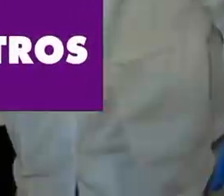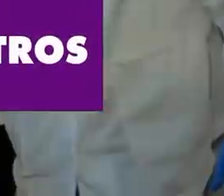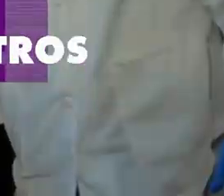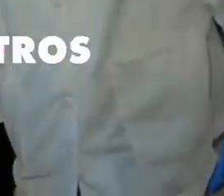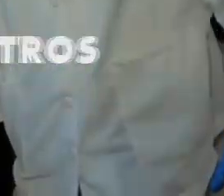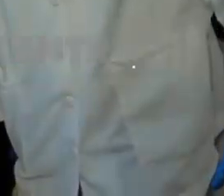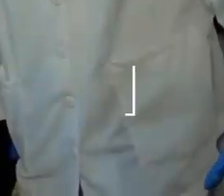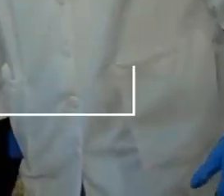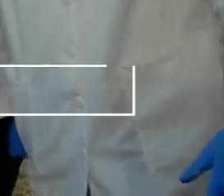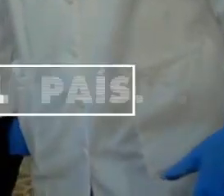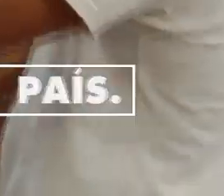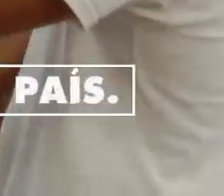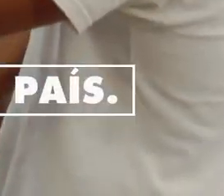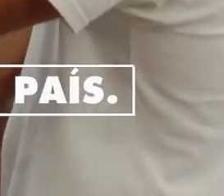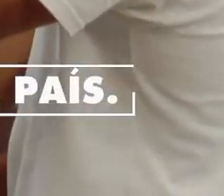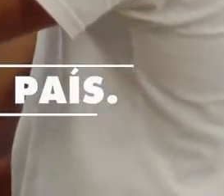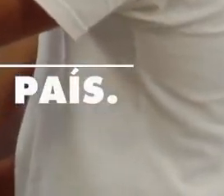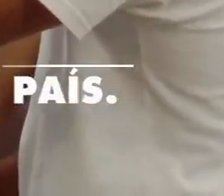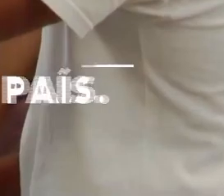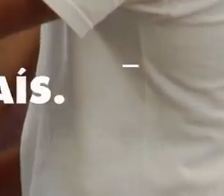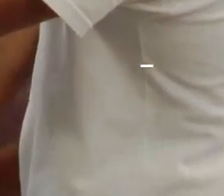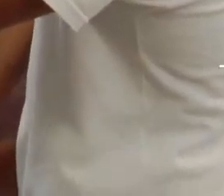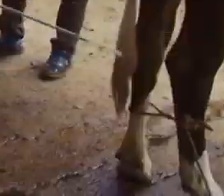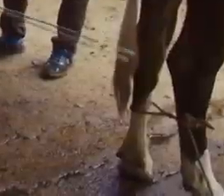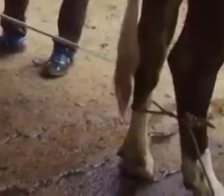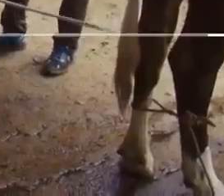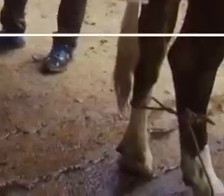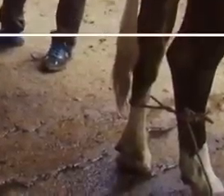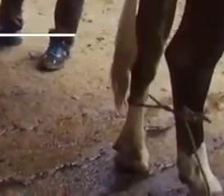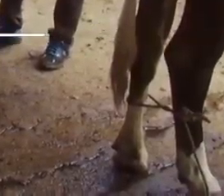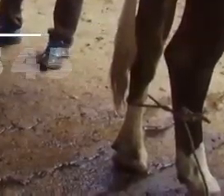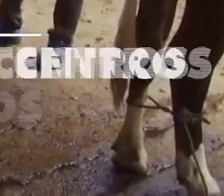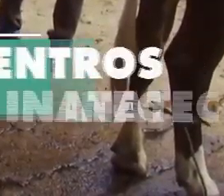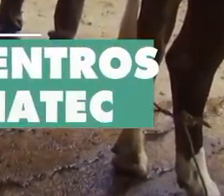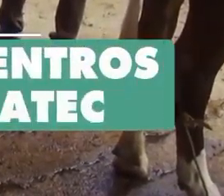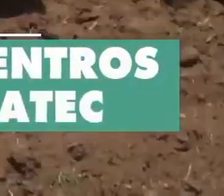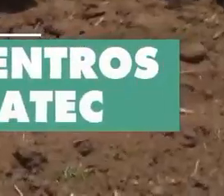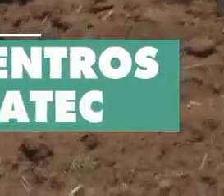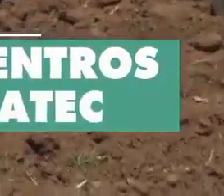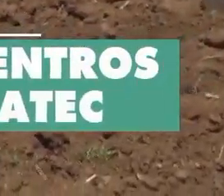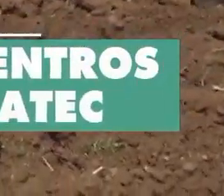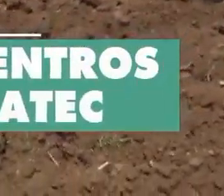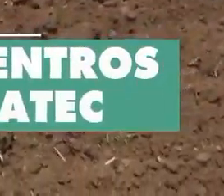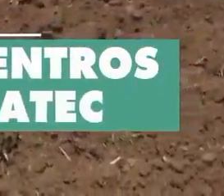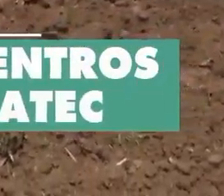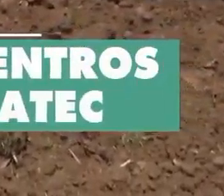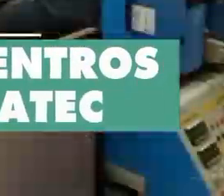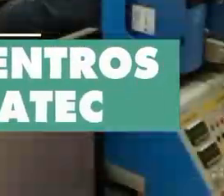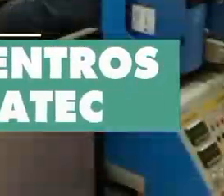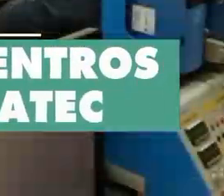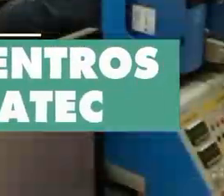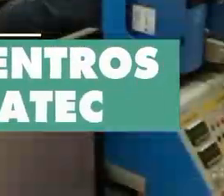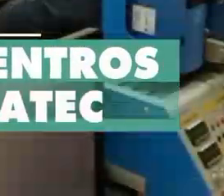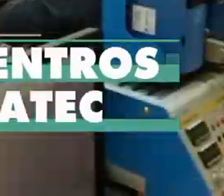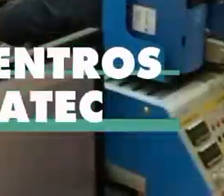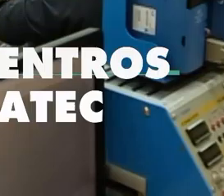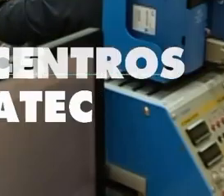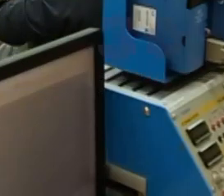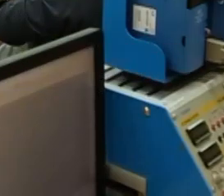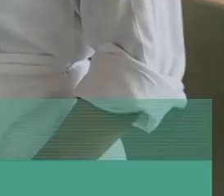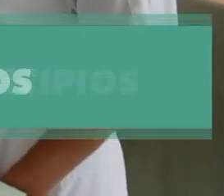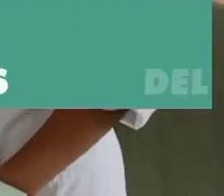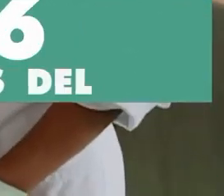centros técnicos del INATEC en 19 municipios del país. Actualmente contamos con 45 centros tecnológicos